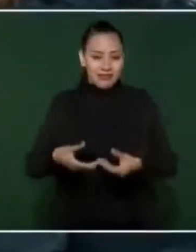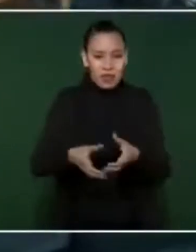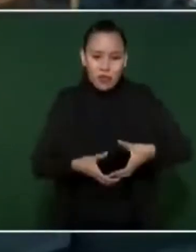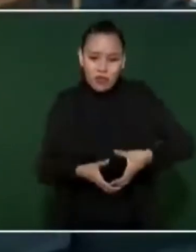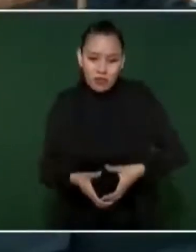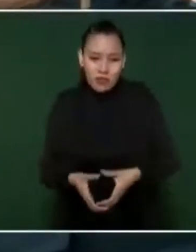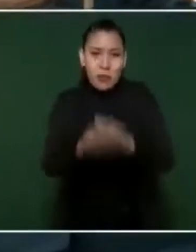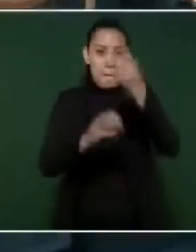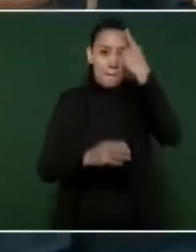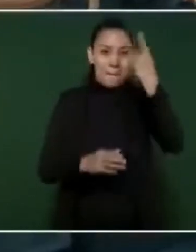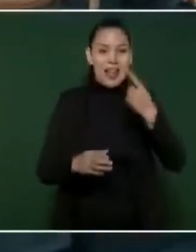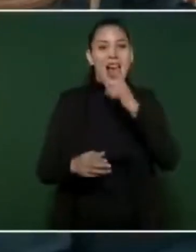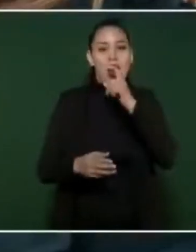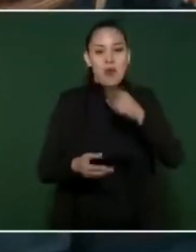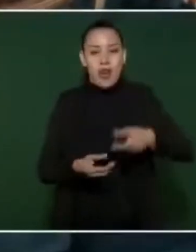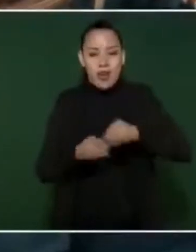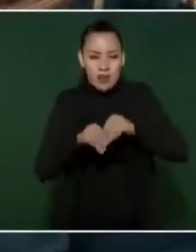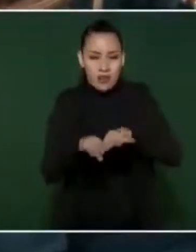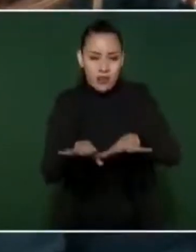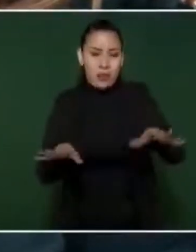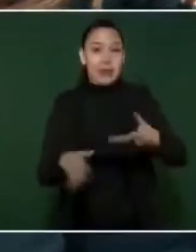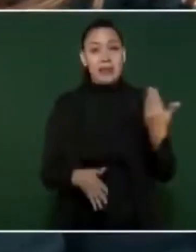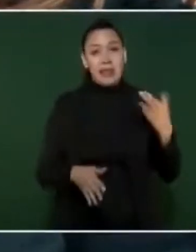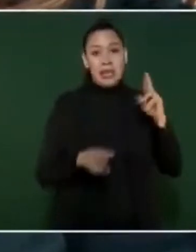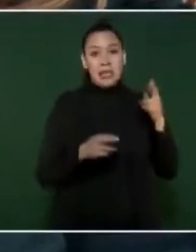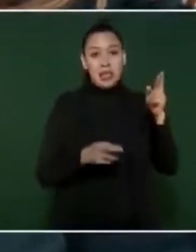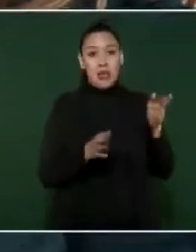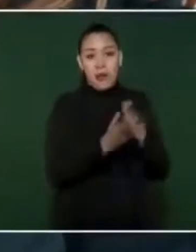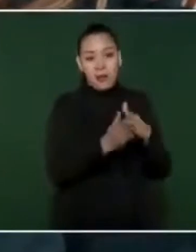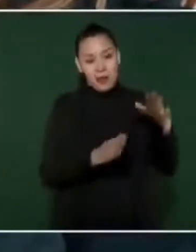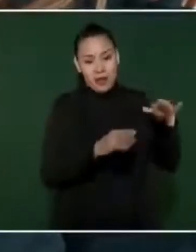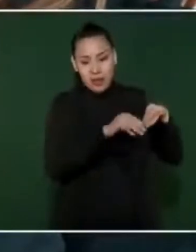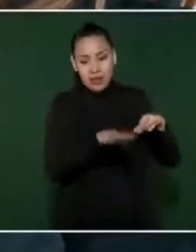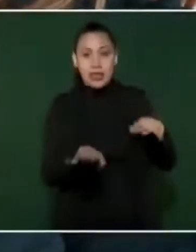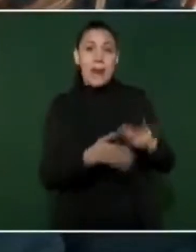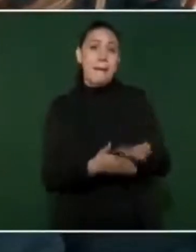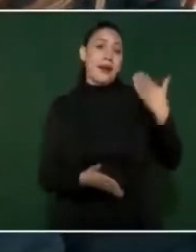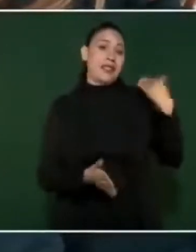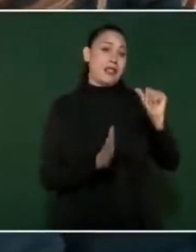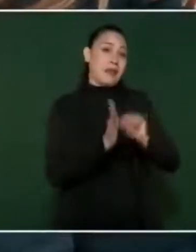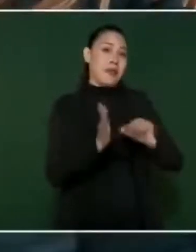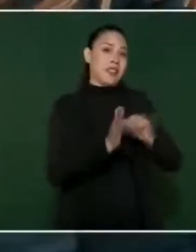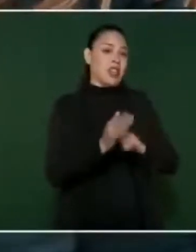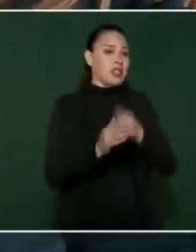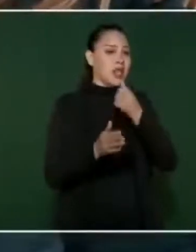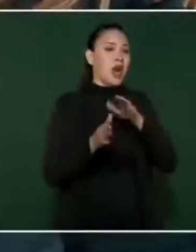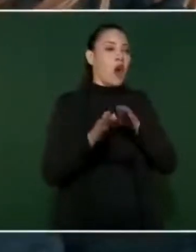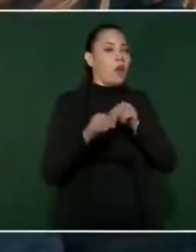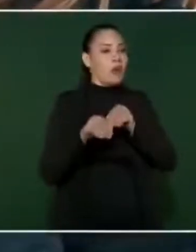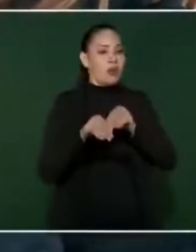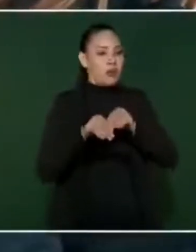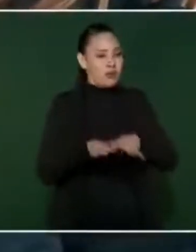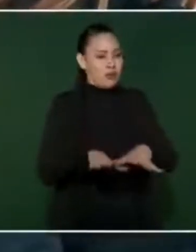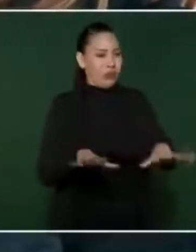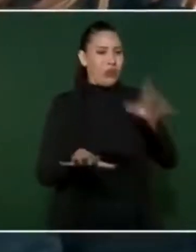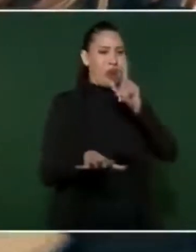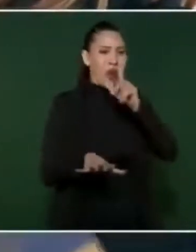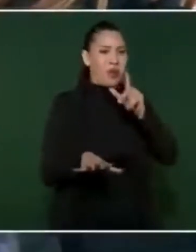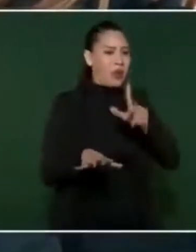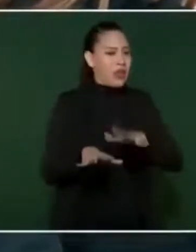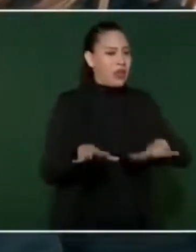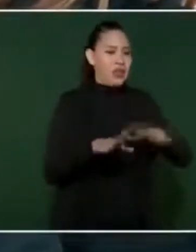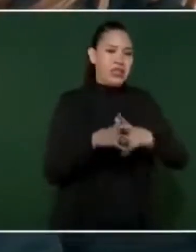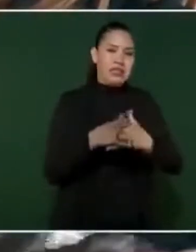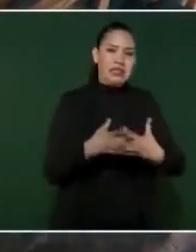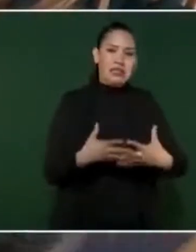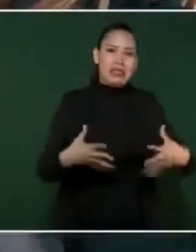se llama Saldúas. Desde hace meses empezó a haber una, yo le llamo plaga de río acuático. Empezó a inundar y a llenar el mismo canal como